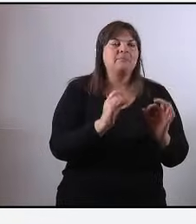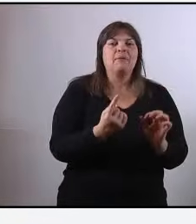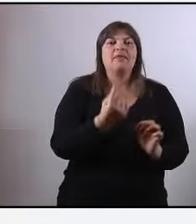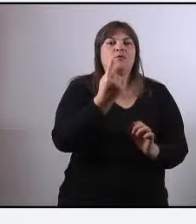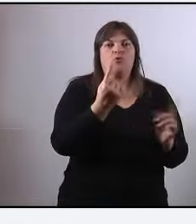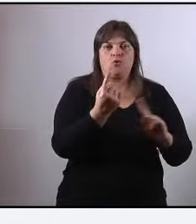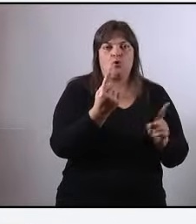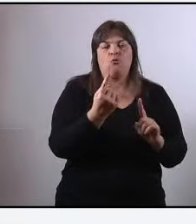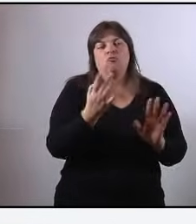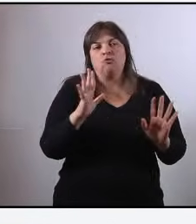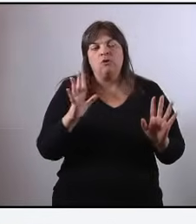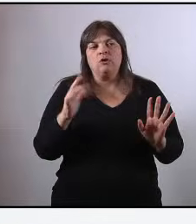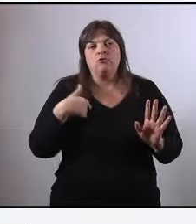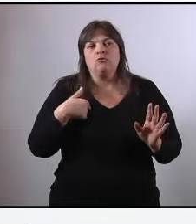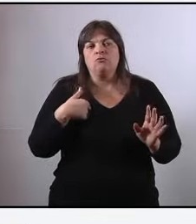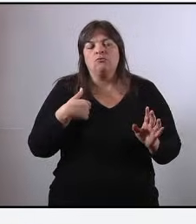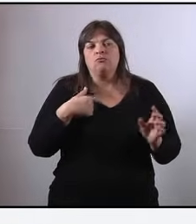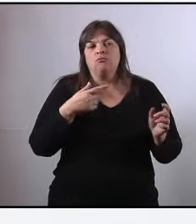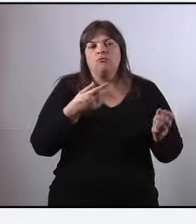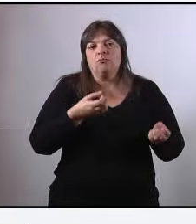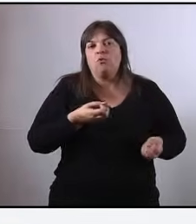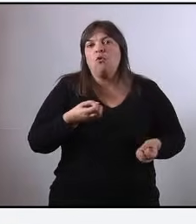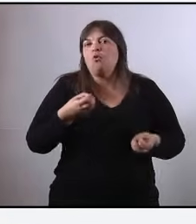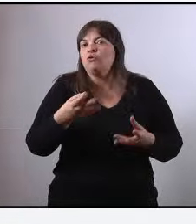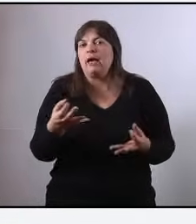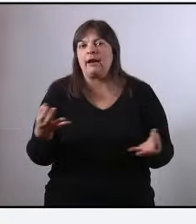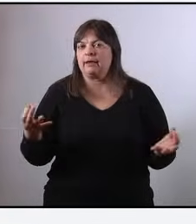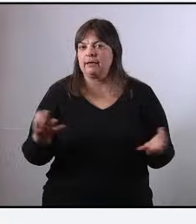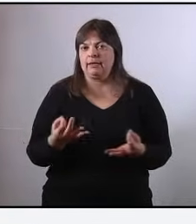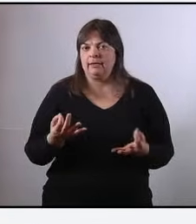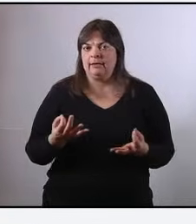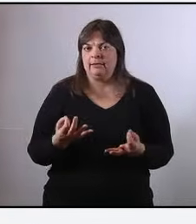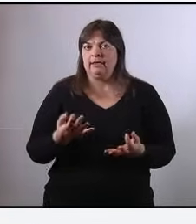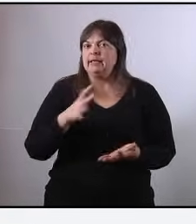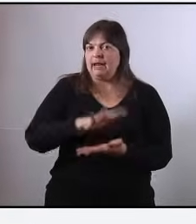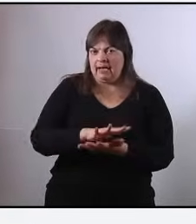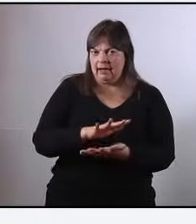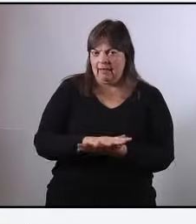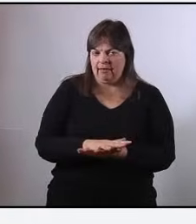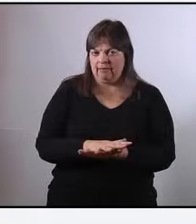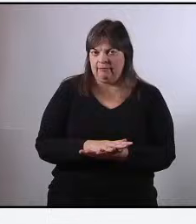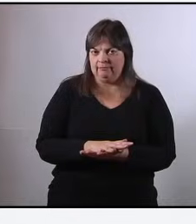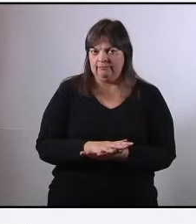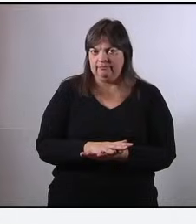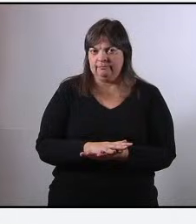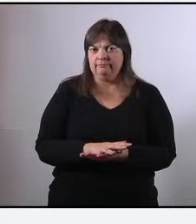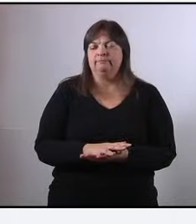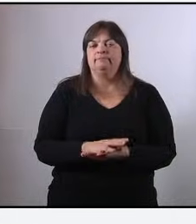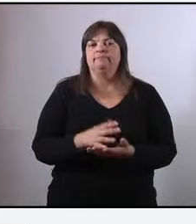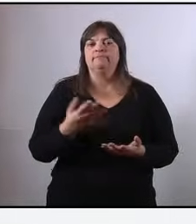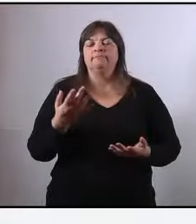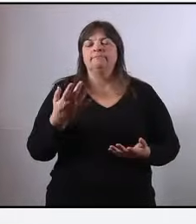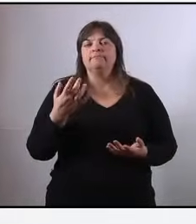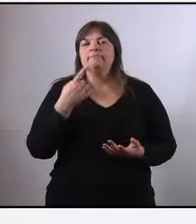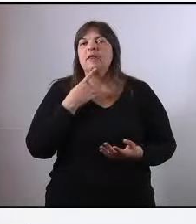lo tanto, yo lo único que puedo trasladar desde aquí es un mensaje de tranquilidad. Sabe, como ha dicho, que conocemos cómo